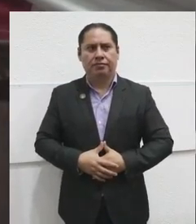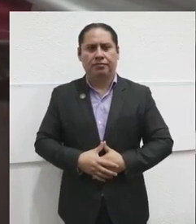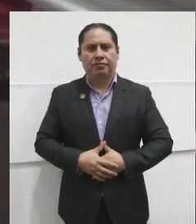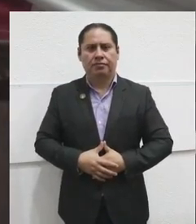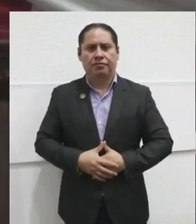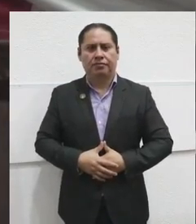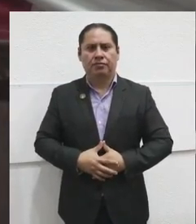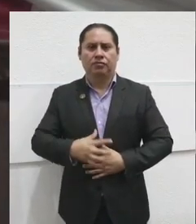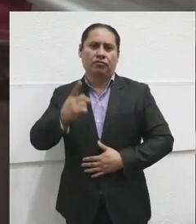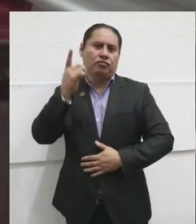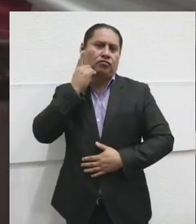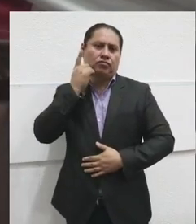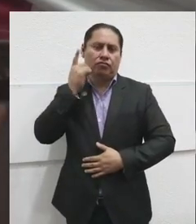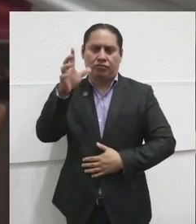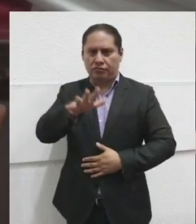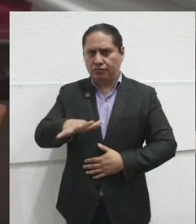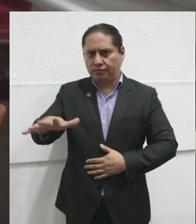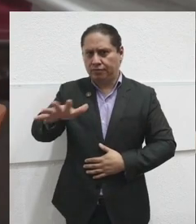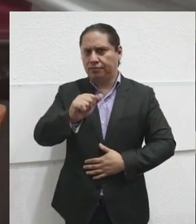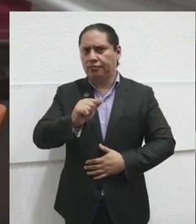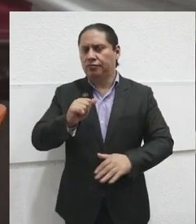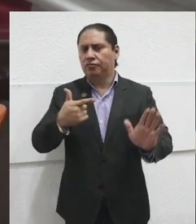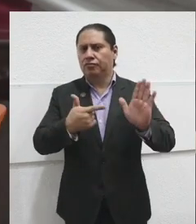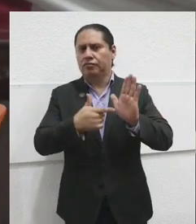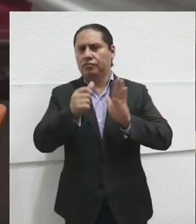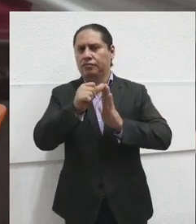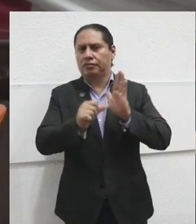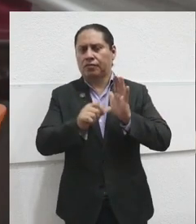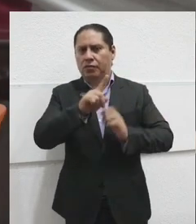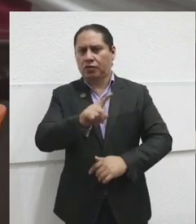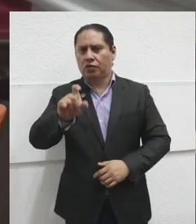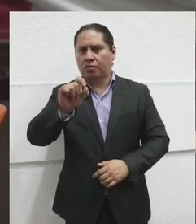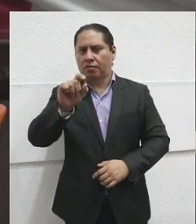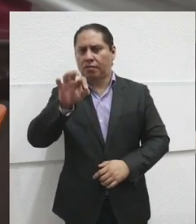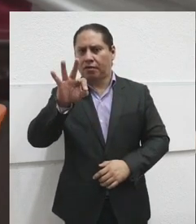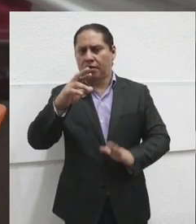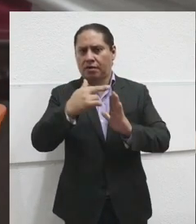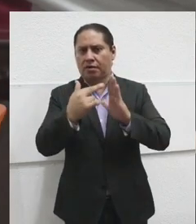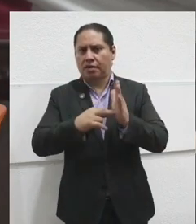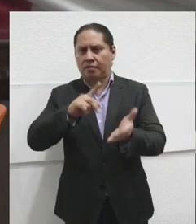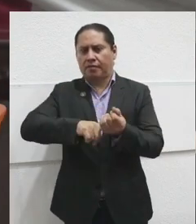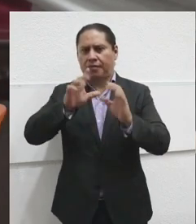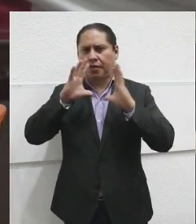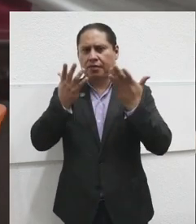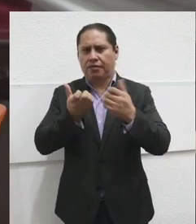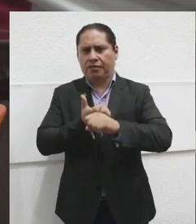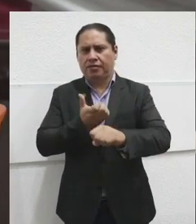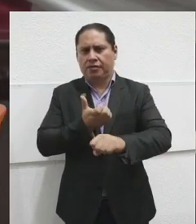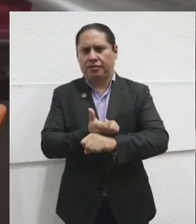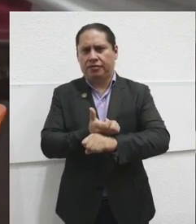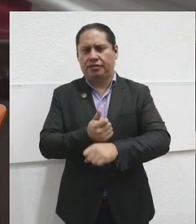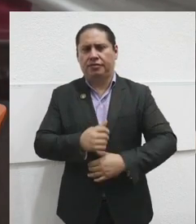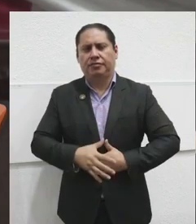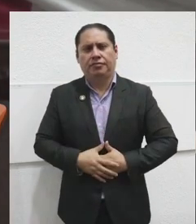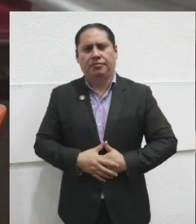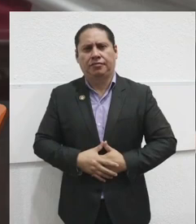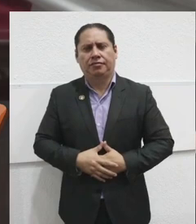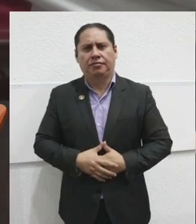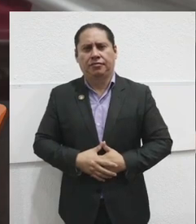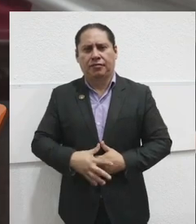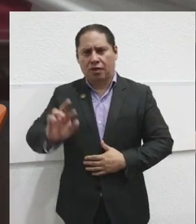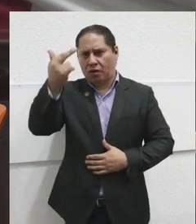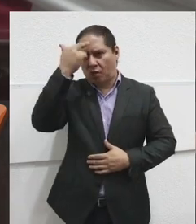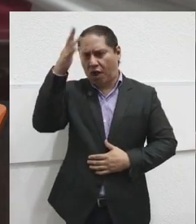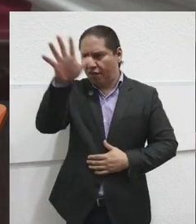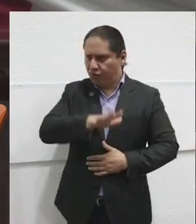Señoras y señores legisladores, con fundamento en el artículo 123 del Reglamento Interior de este Honorable Congreso, se les